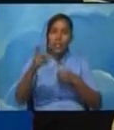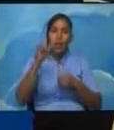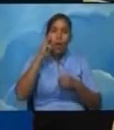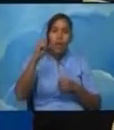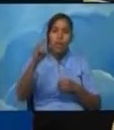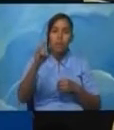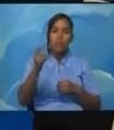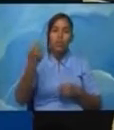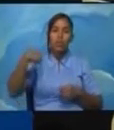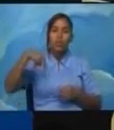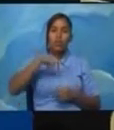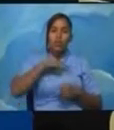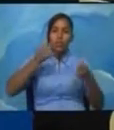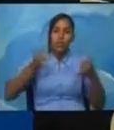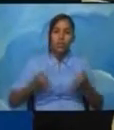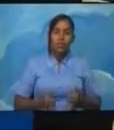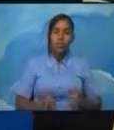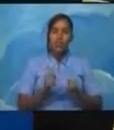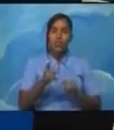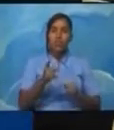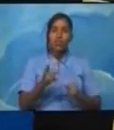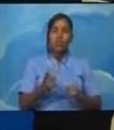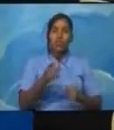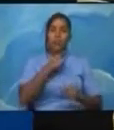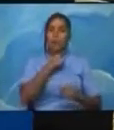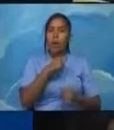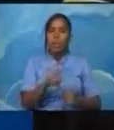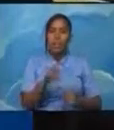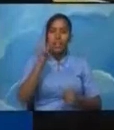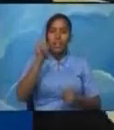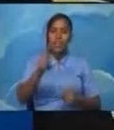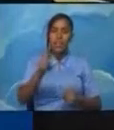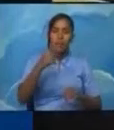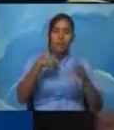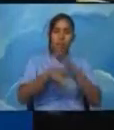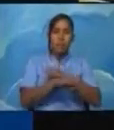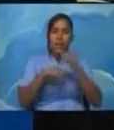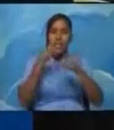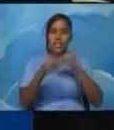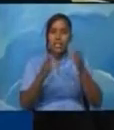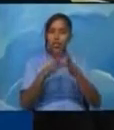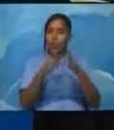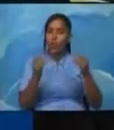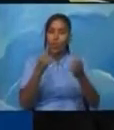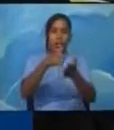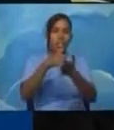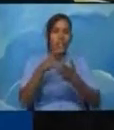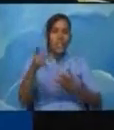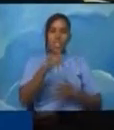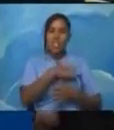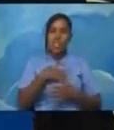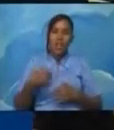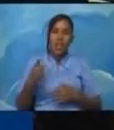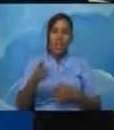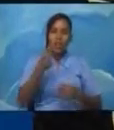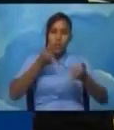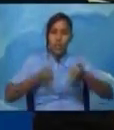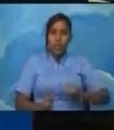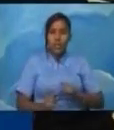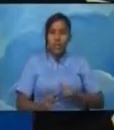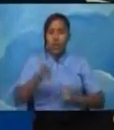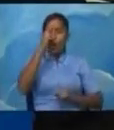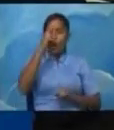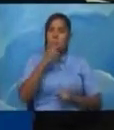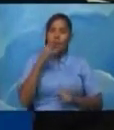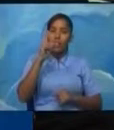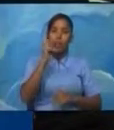enemigos. Nuestros hijos, nosotros vamos a perdernos y también van a hacer lo que quieran con nuestros hijos. Los padres